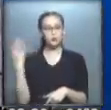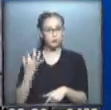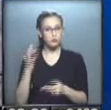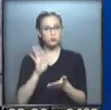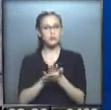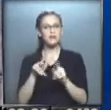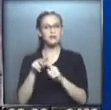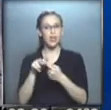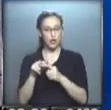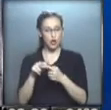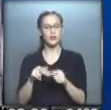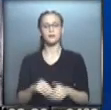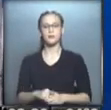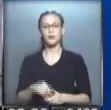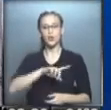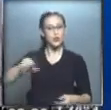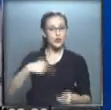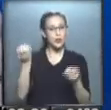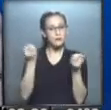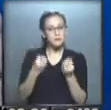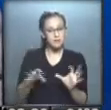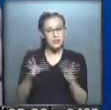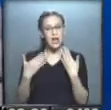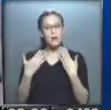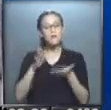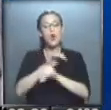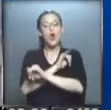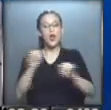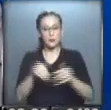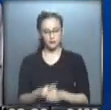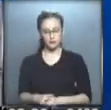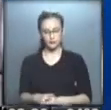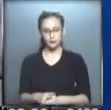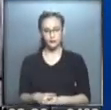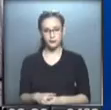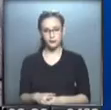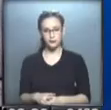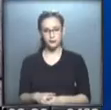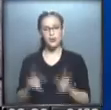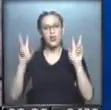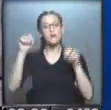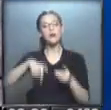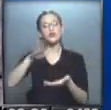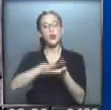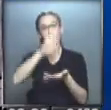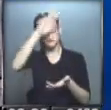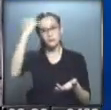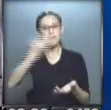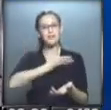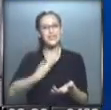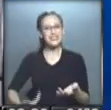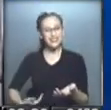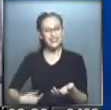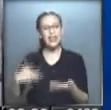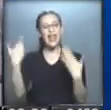tecnología y cultura digital. Nosotros vamos a comenzar ya con nuestro programa. Lo primero de hoy tiene que ver con la actividad de la presidenta Cristina Fernández de Kirchner,